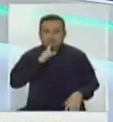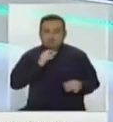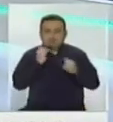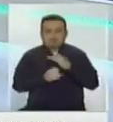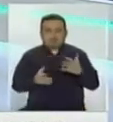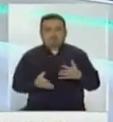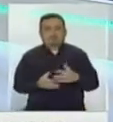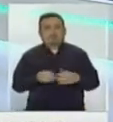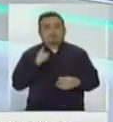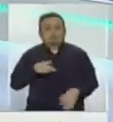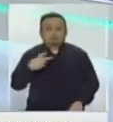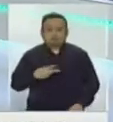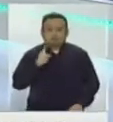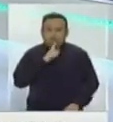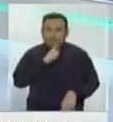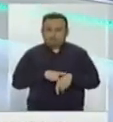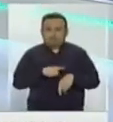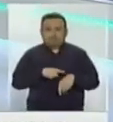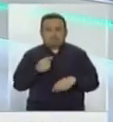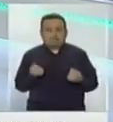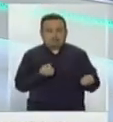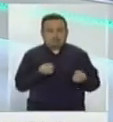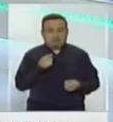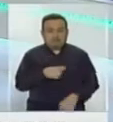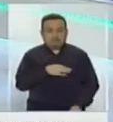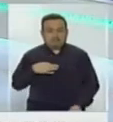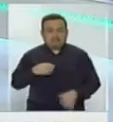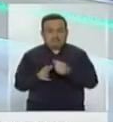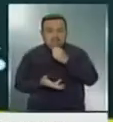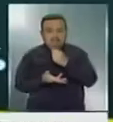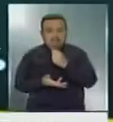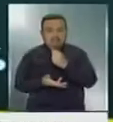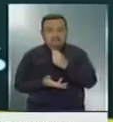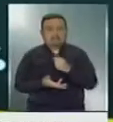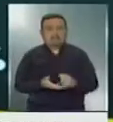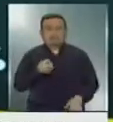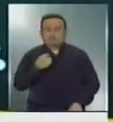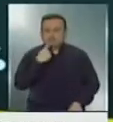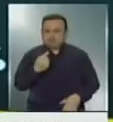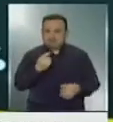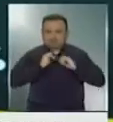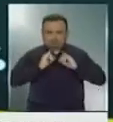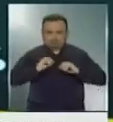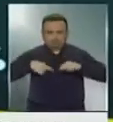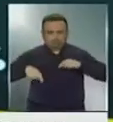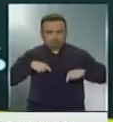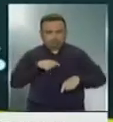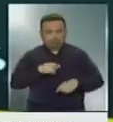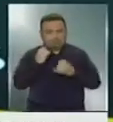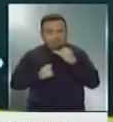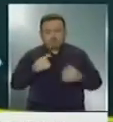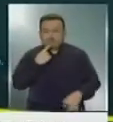cerrar, Priscila, una noticia de último minuto económica. El ministro de Hacienda, Ignacio Briones, hizo un balance de su gestión y